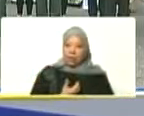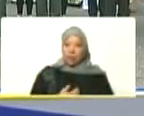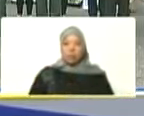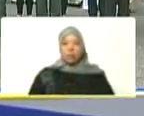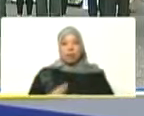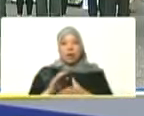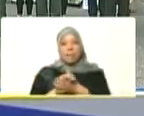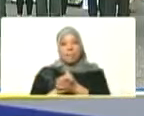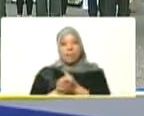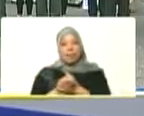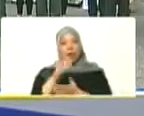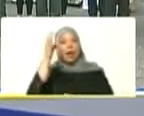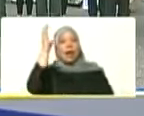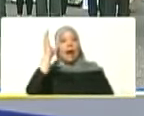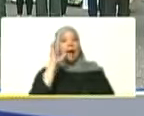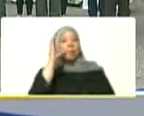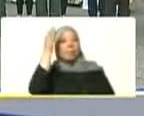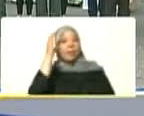compañera Carmen Teresa.